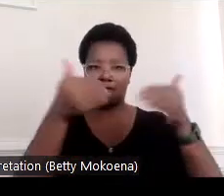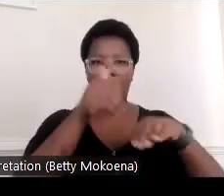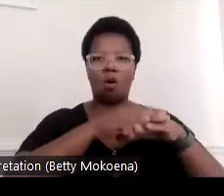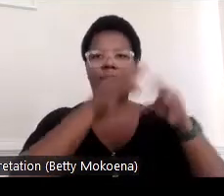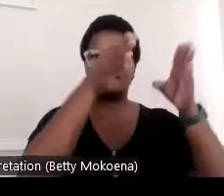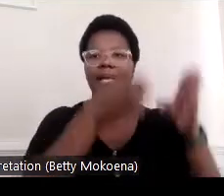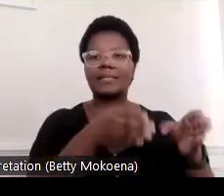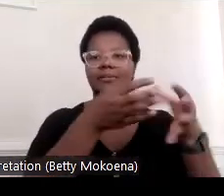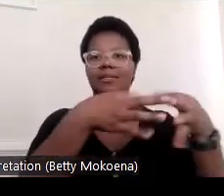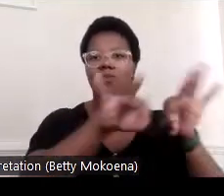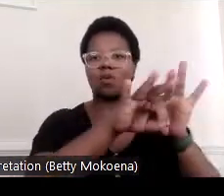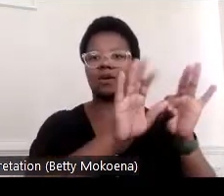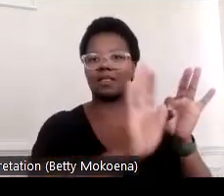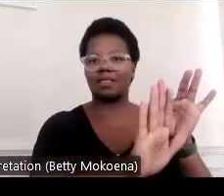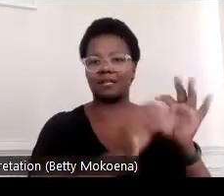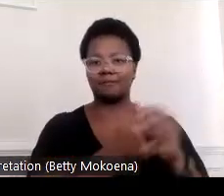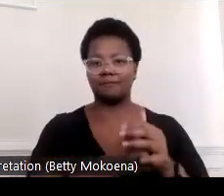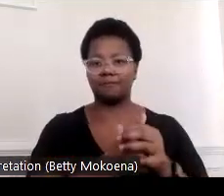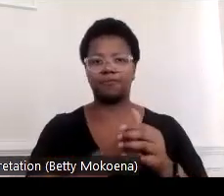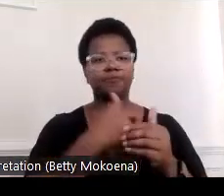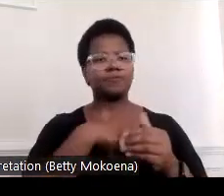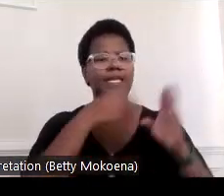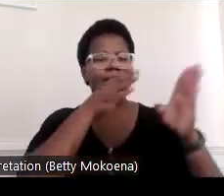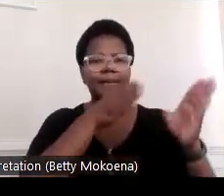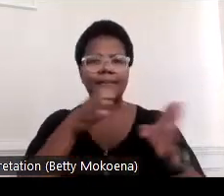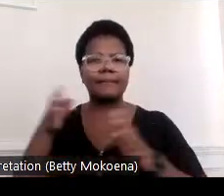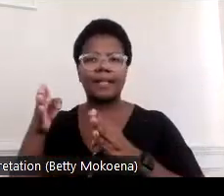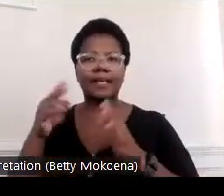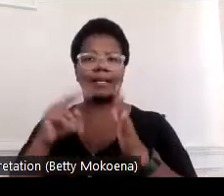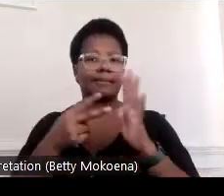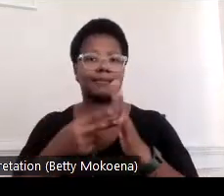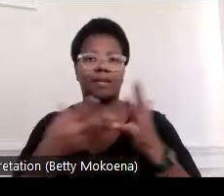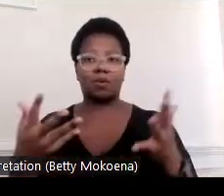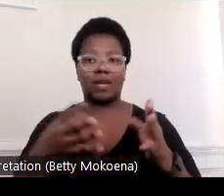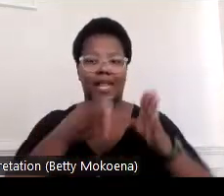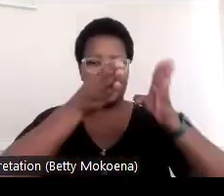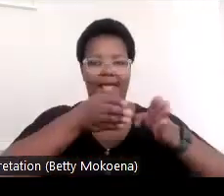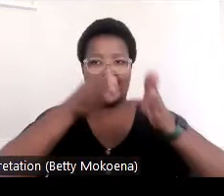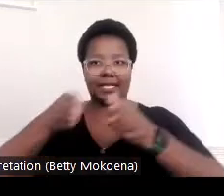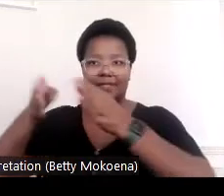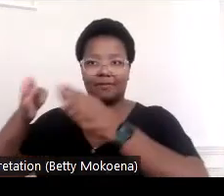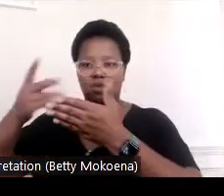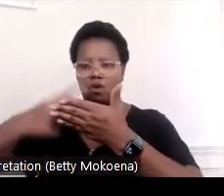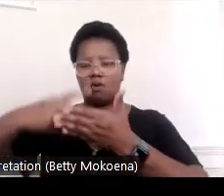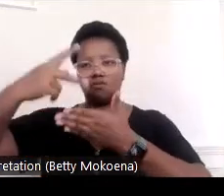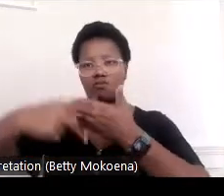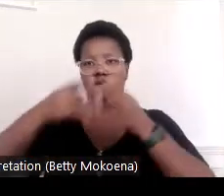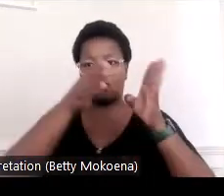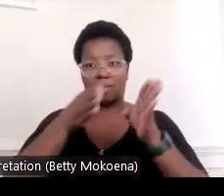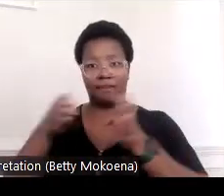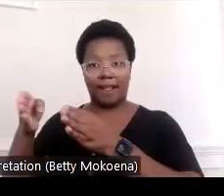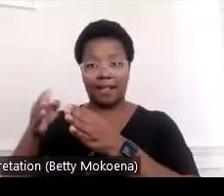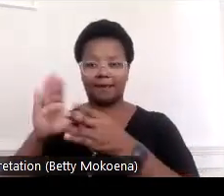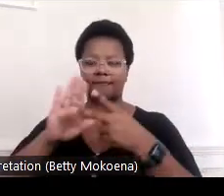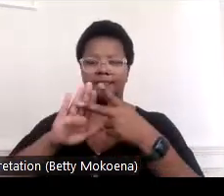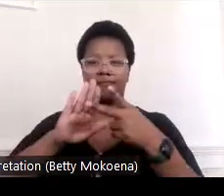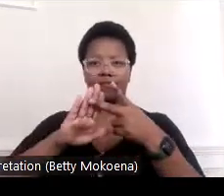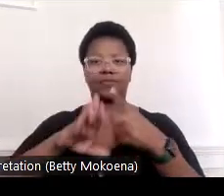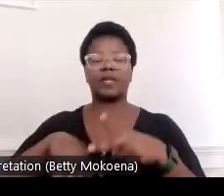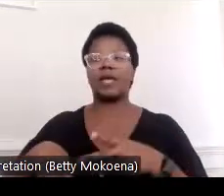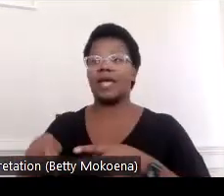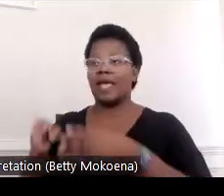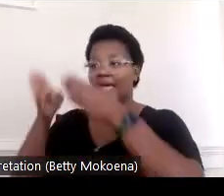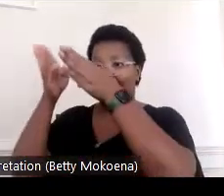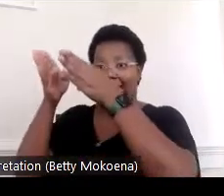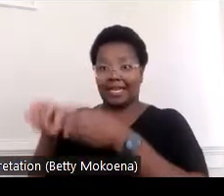persona como parte de la implementación de hsbs y Esos planes entraron a una persona son un plan individual y